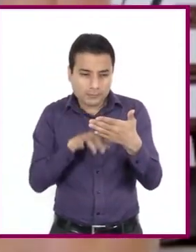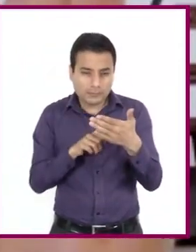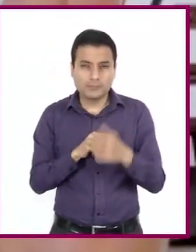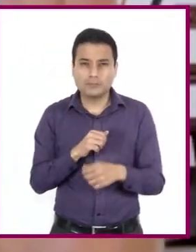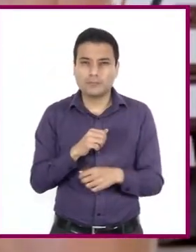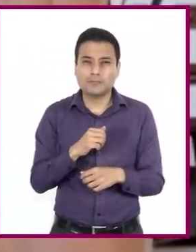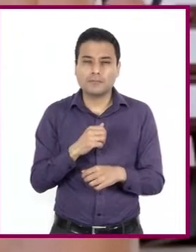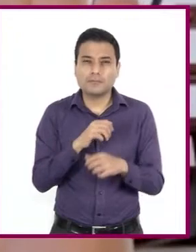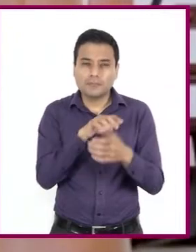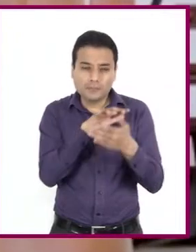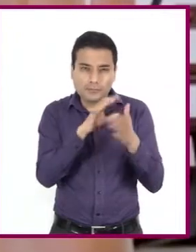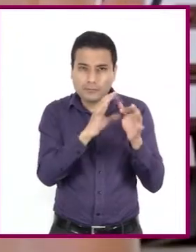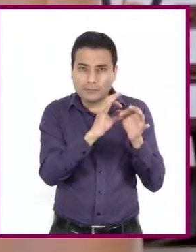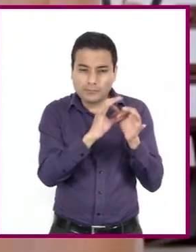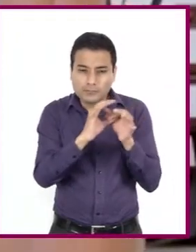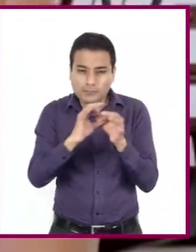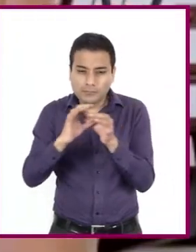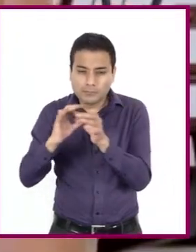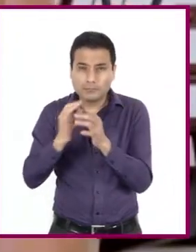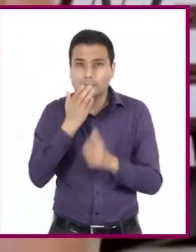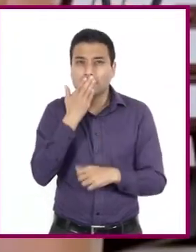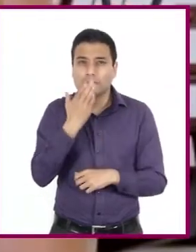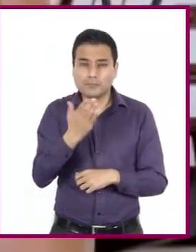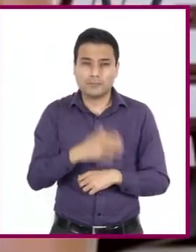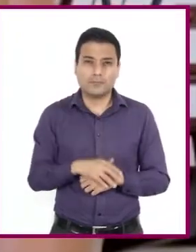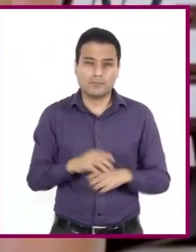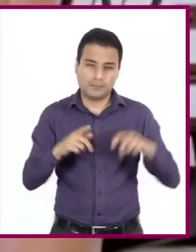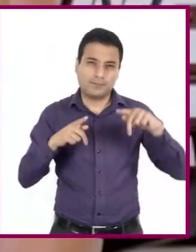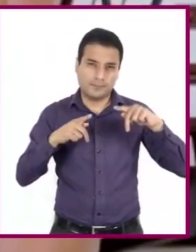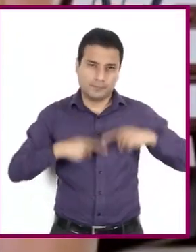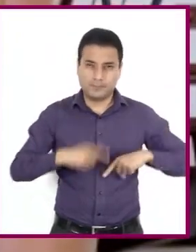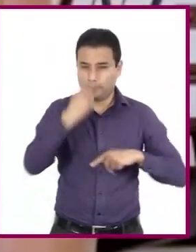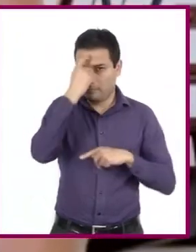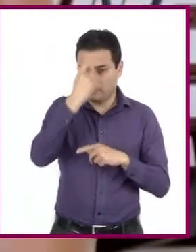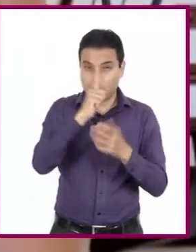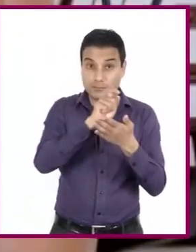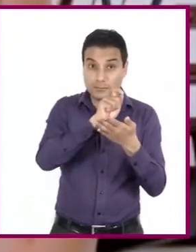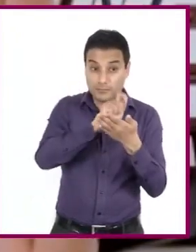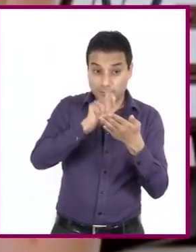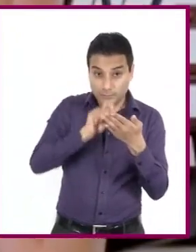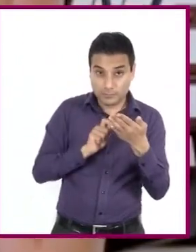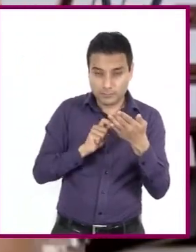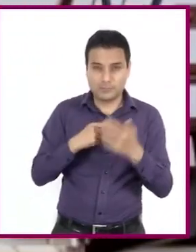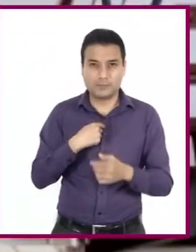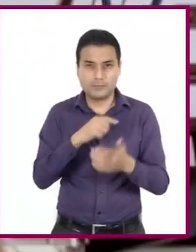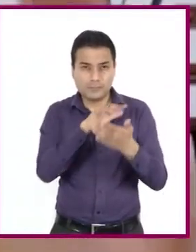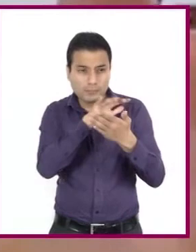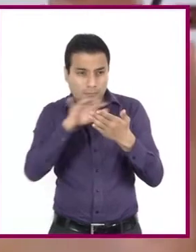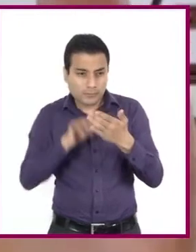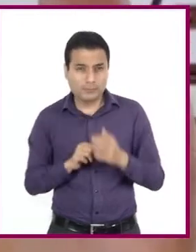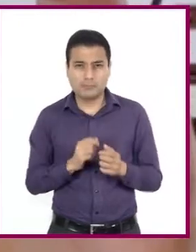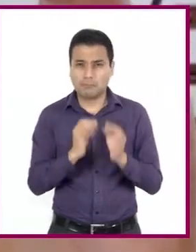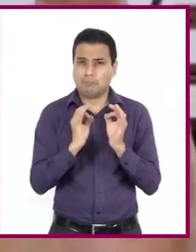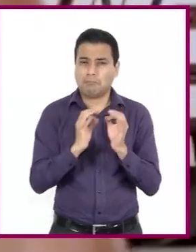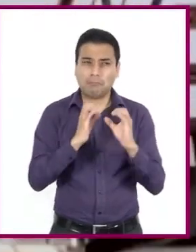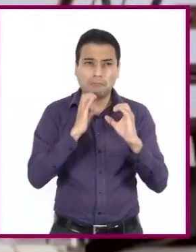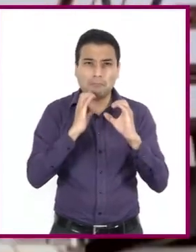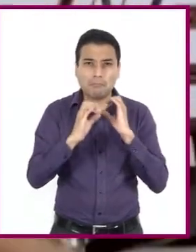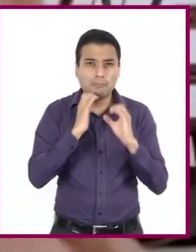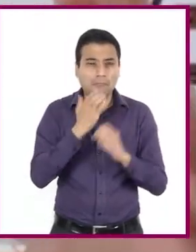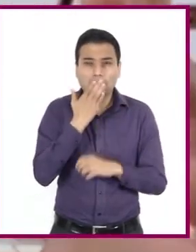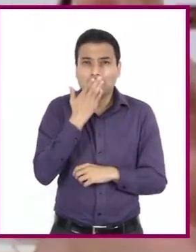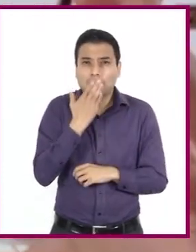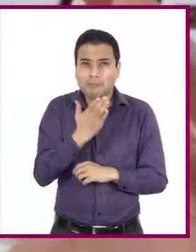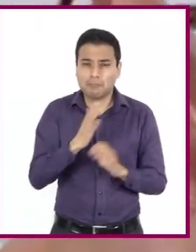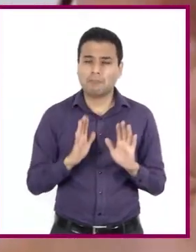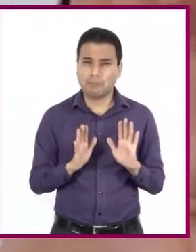el autor, y quien lee el texto, el lector potencial. Es decir, ahí se procura